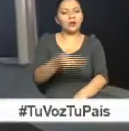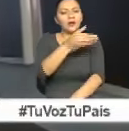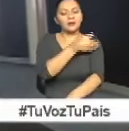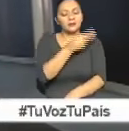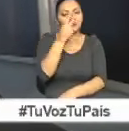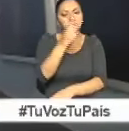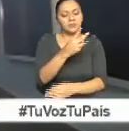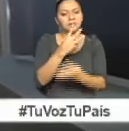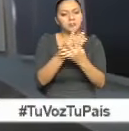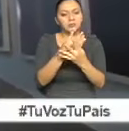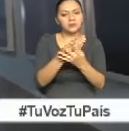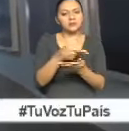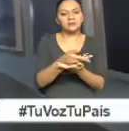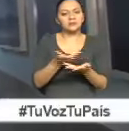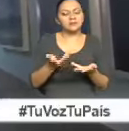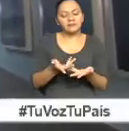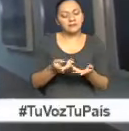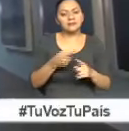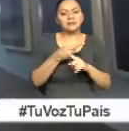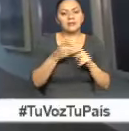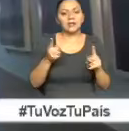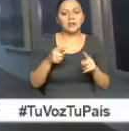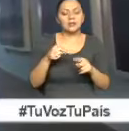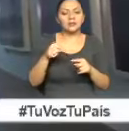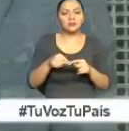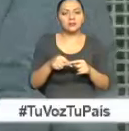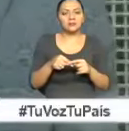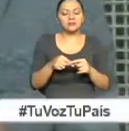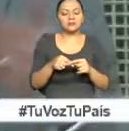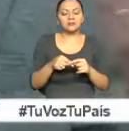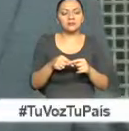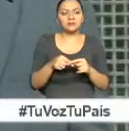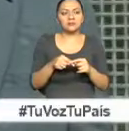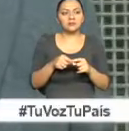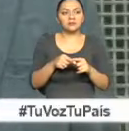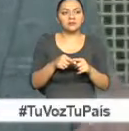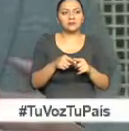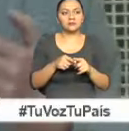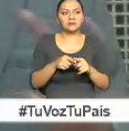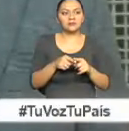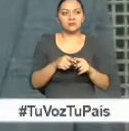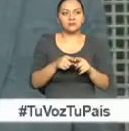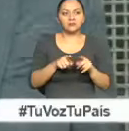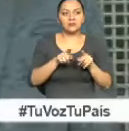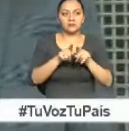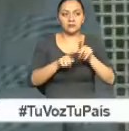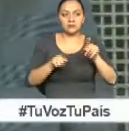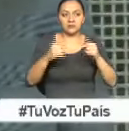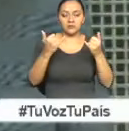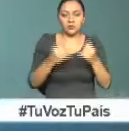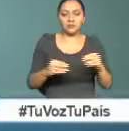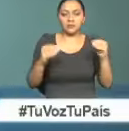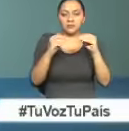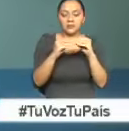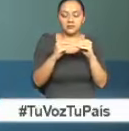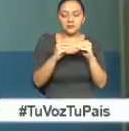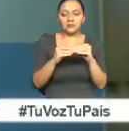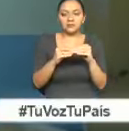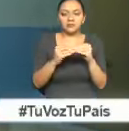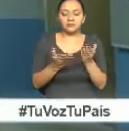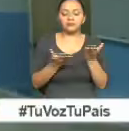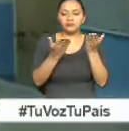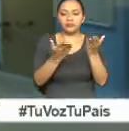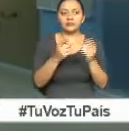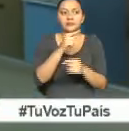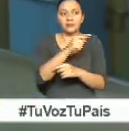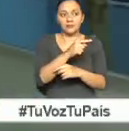de un inmueble, detrás de esto que hoy es un espacio vacío. En el pabellón